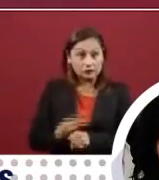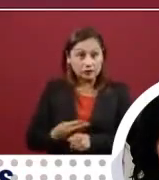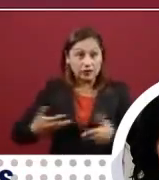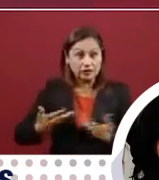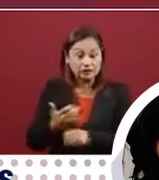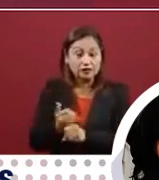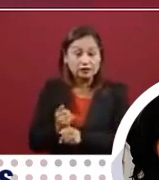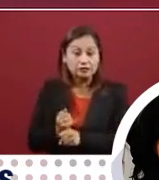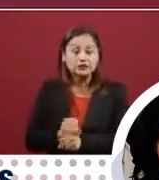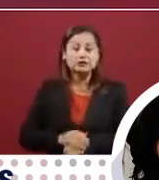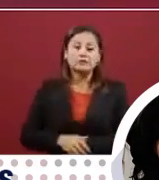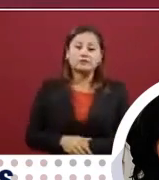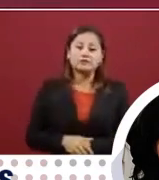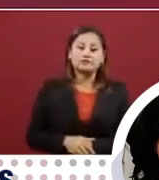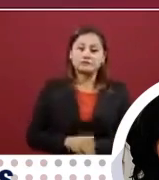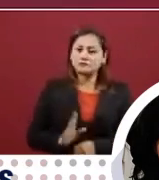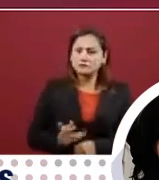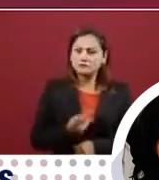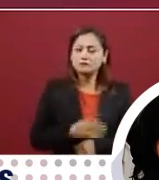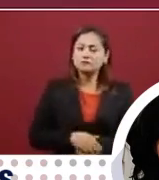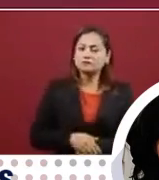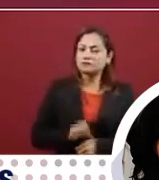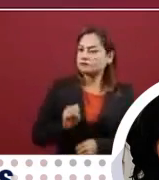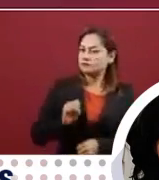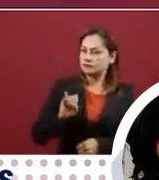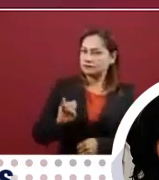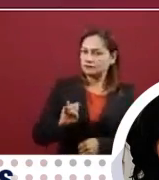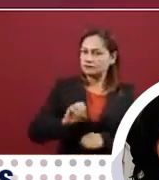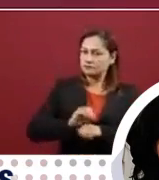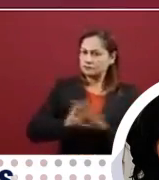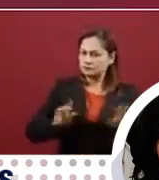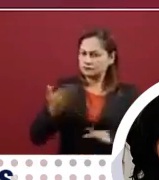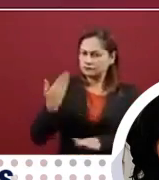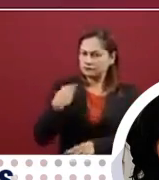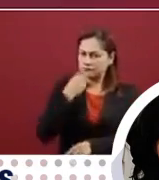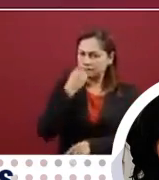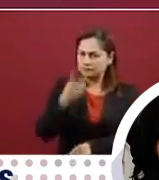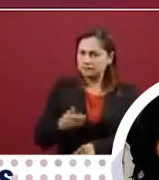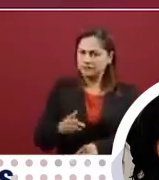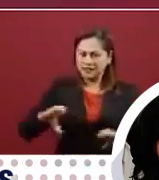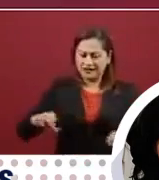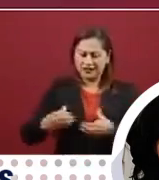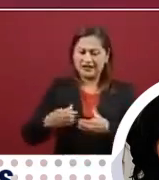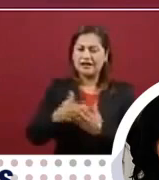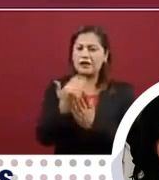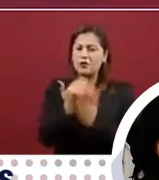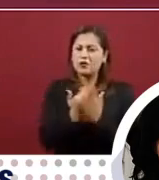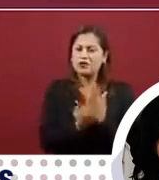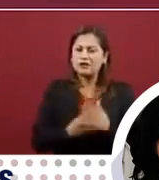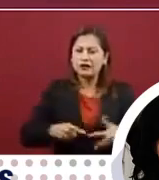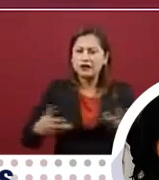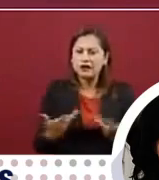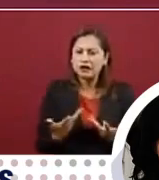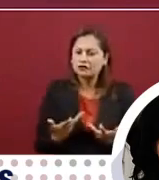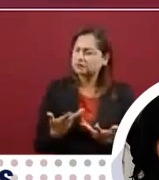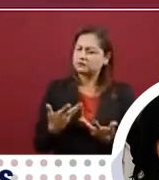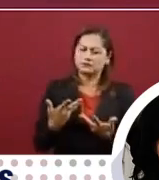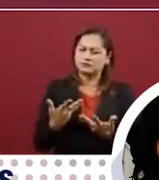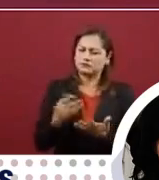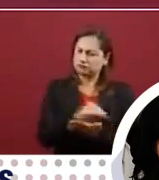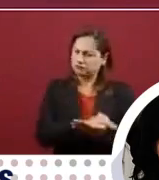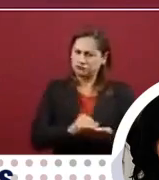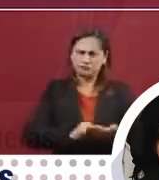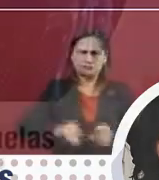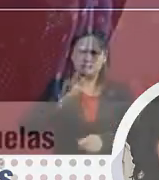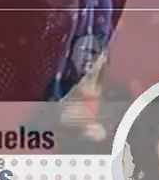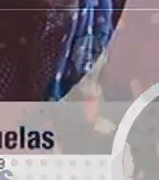manera libre y segura en el espacio cívico. Totalmente de acuerdo. Gracias y estamos en contacto. Muchísimas